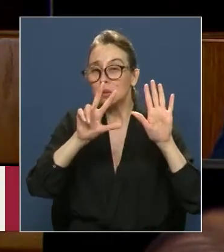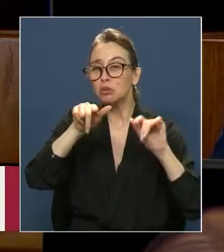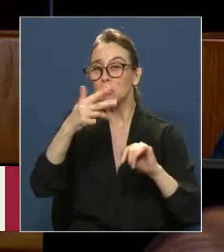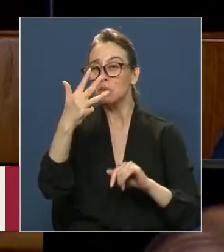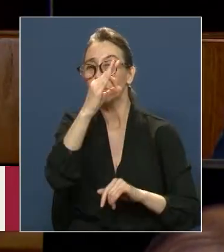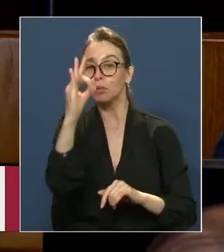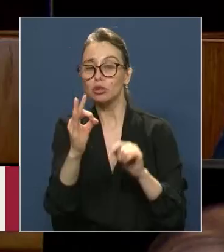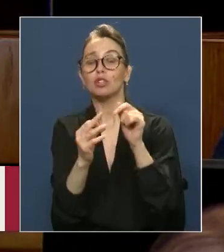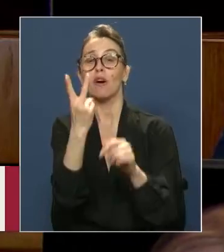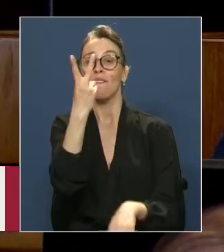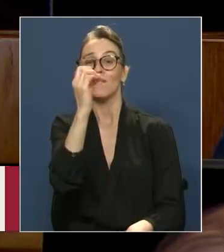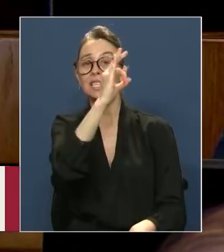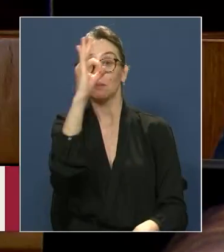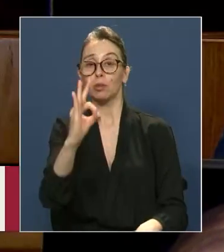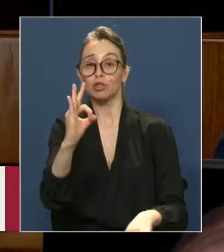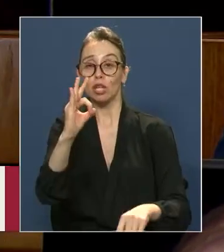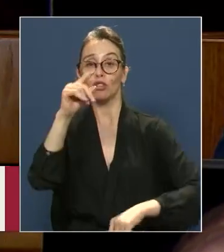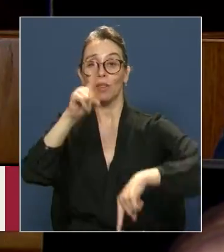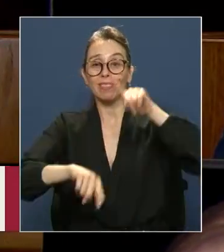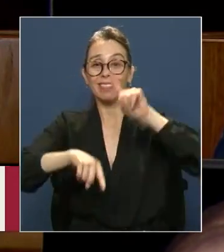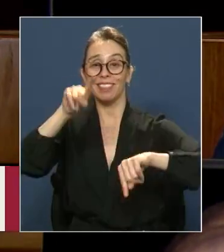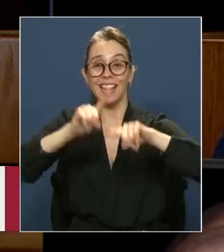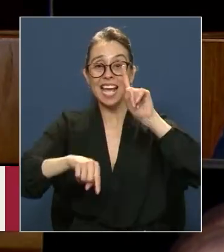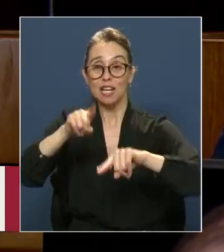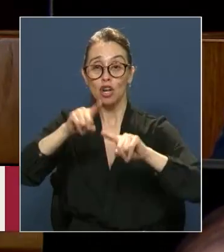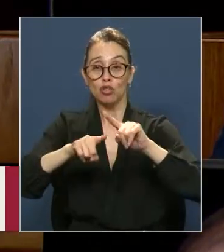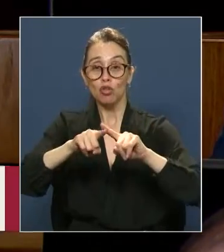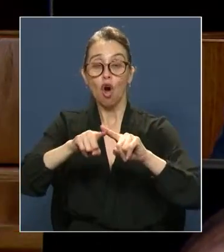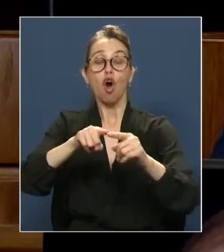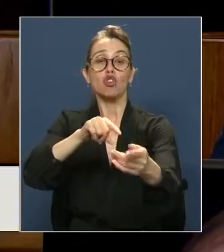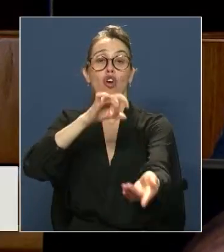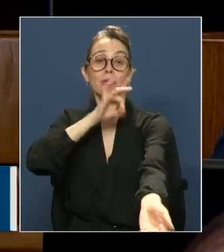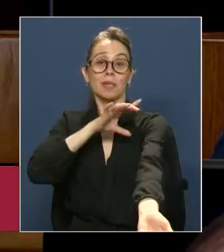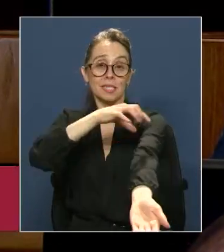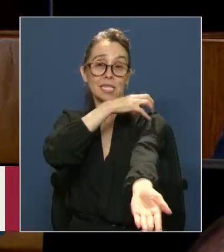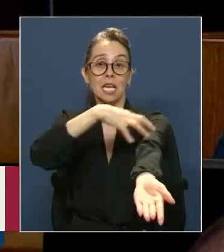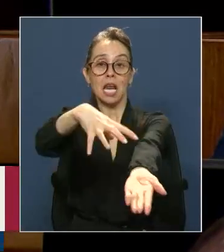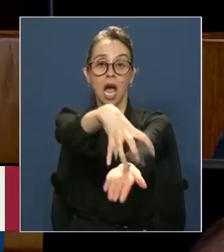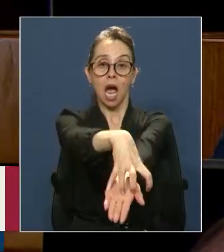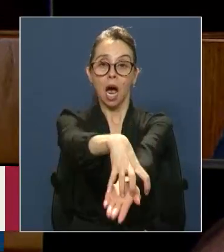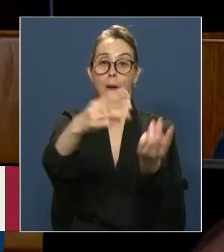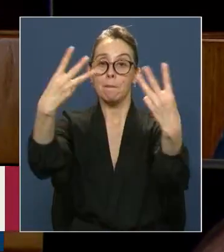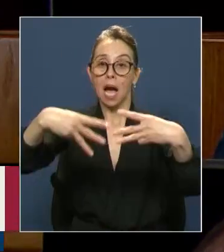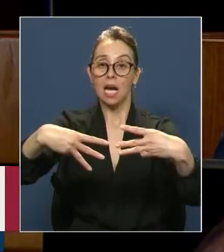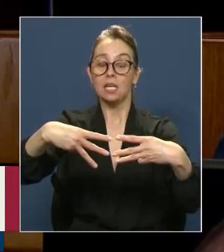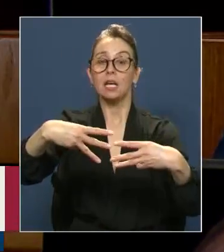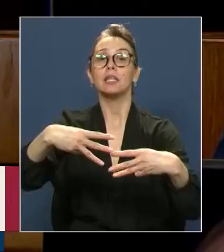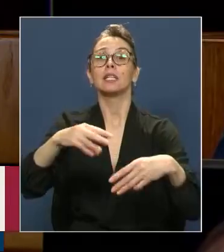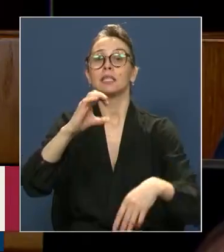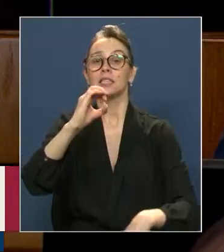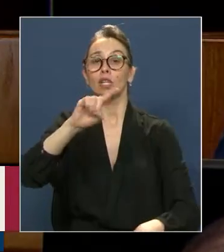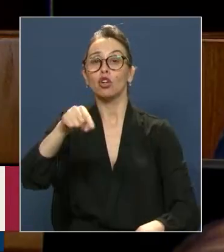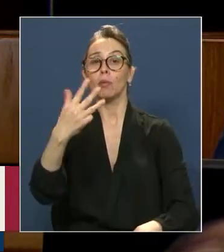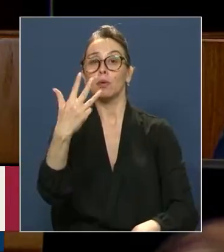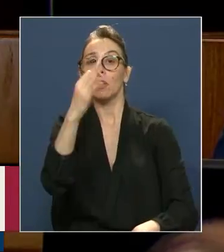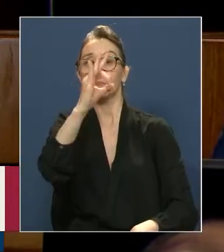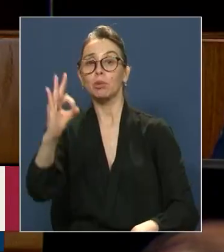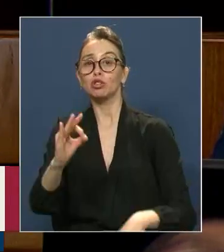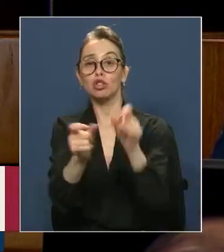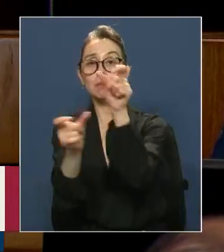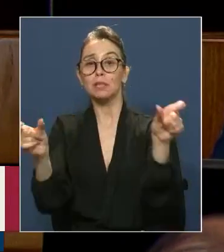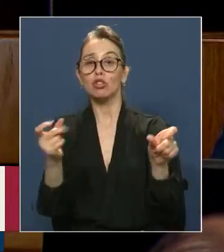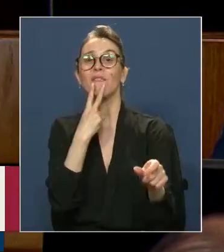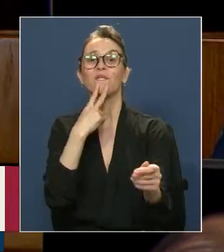20% del territorio, casi 20% del territorio está en la región de Magallanes y solo el 0,9% de la población lo habita. ¿Por